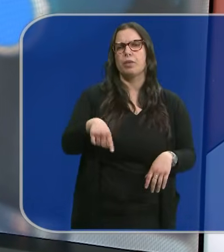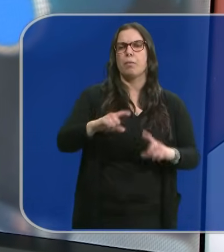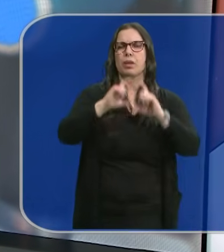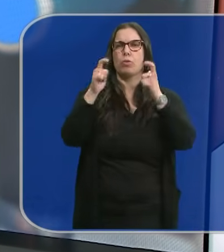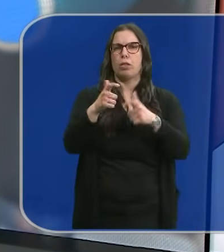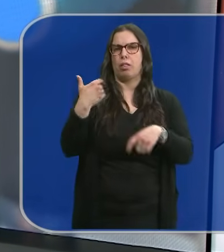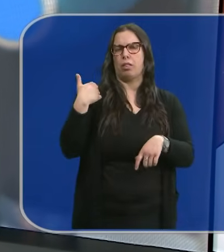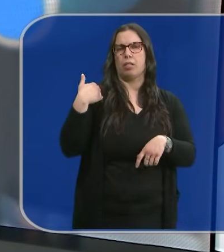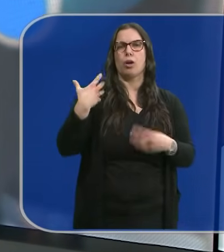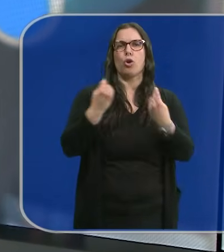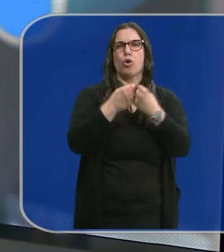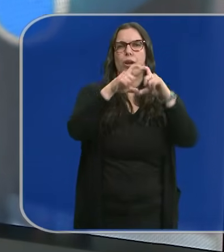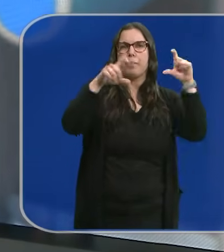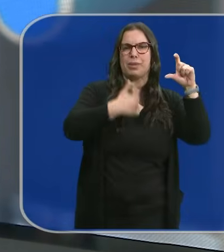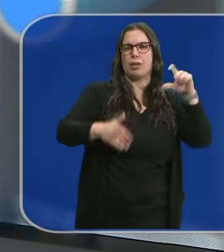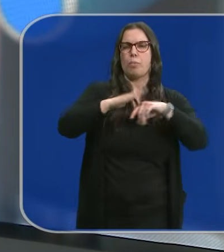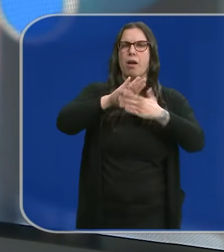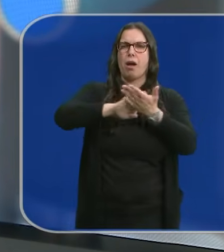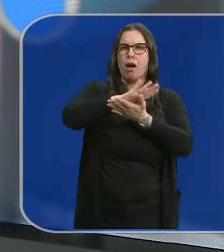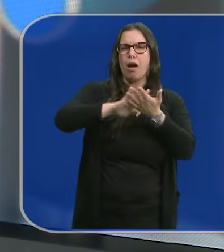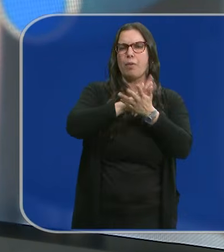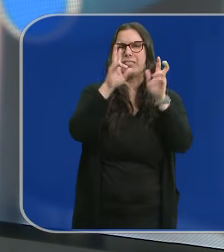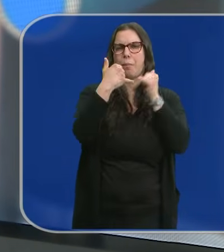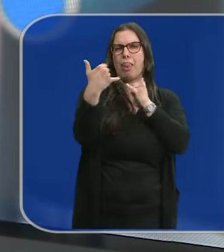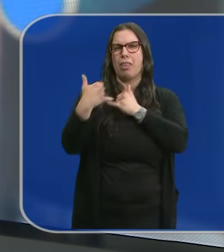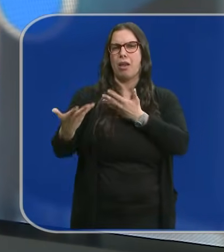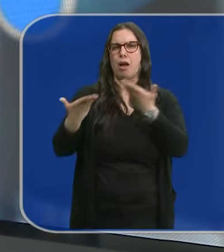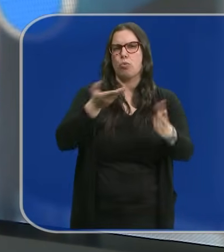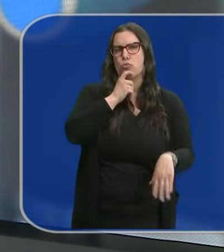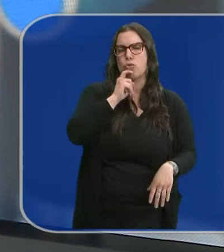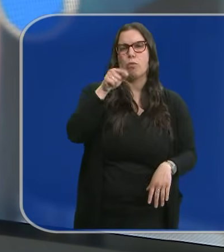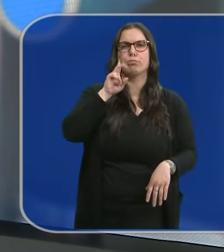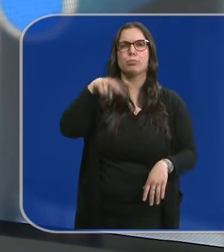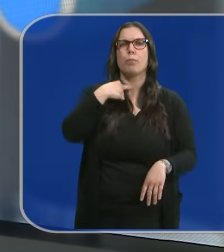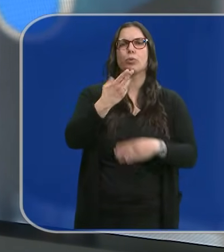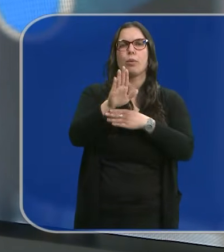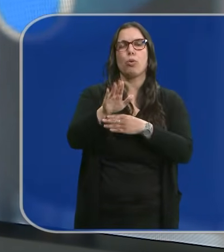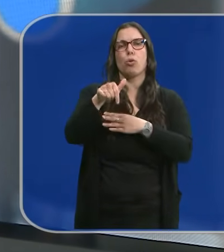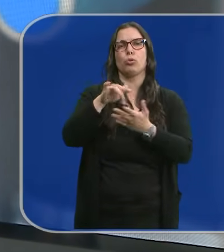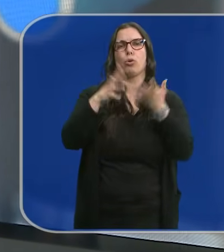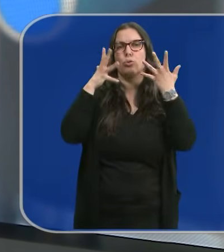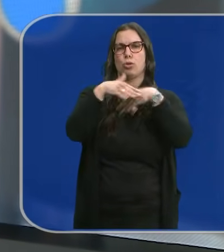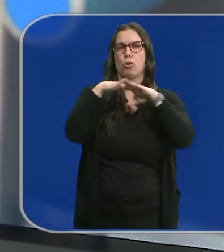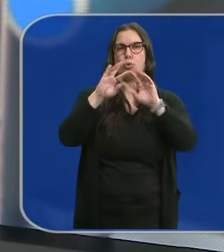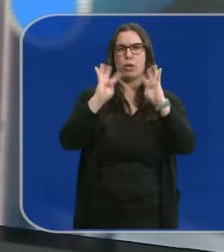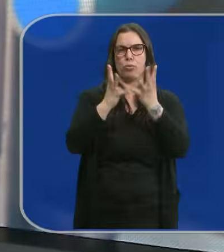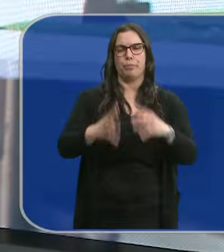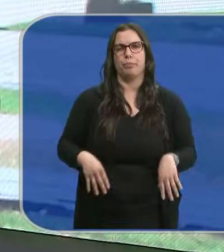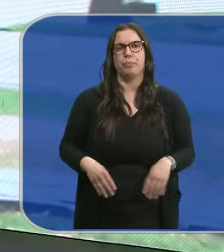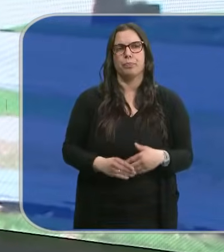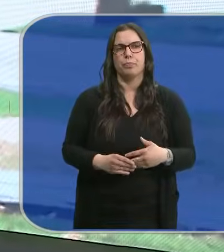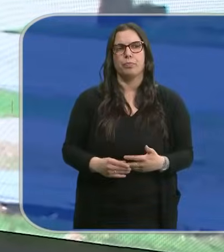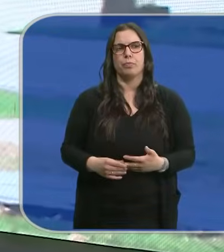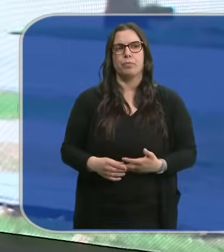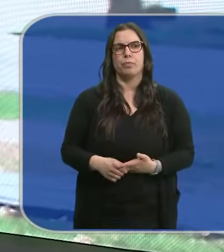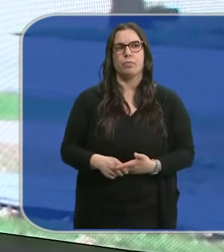se ha reunido recientemente con los empresarios para valorar posibles líneas de ayuda. Lo ha reconocido el portavoz tras la reunión del Consejo de Gobierno, Noemí